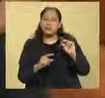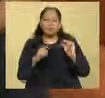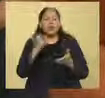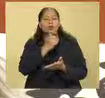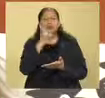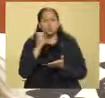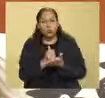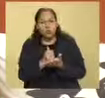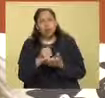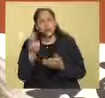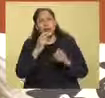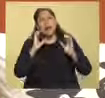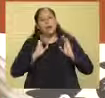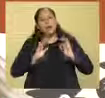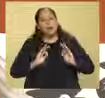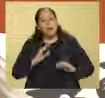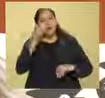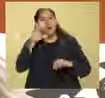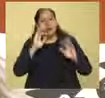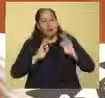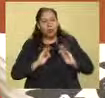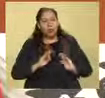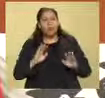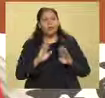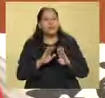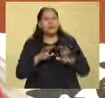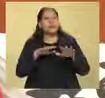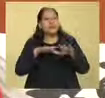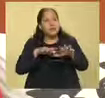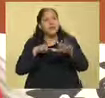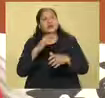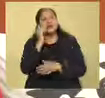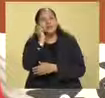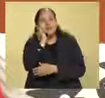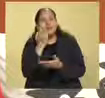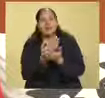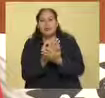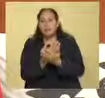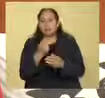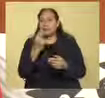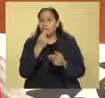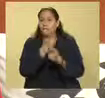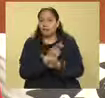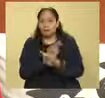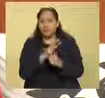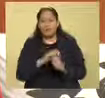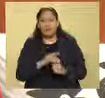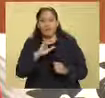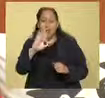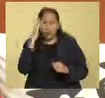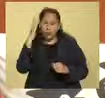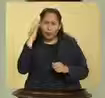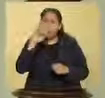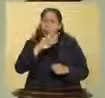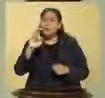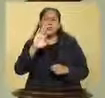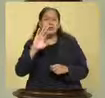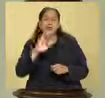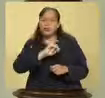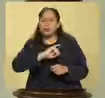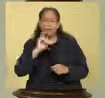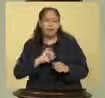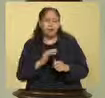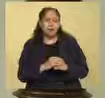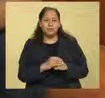ciudad hay que relajarse tomarse con calma el tráfico a 200 cuadras nuevas nunca no evidentemente nunca nunca